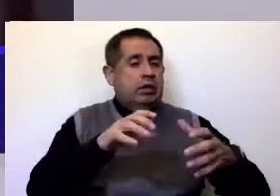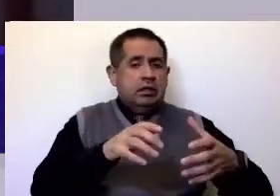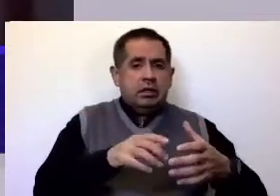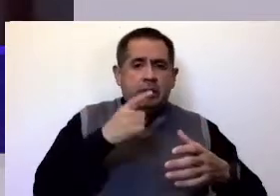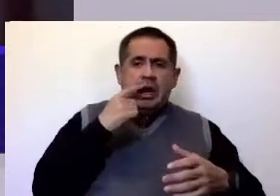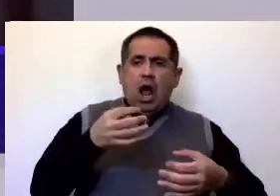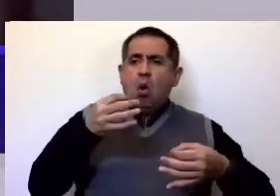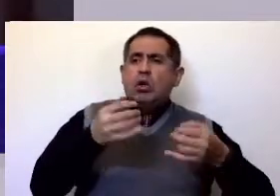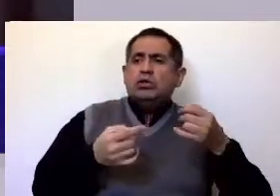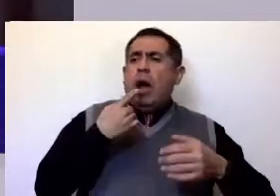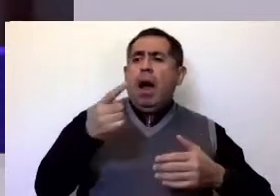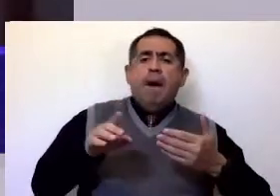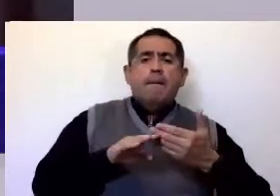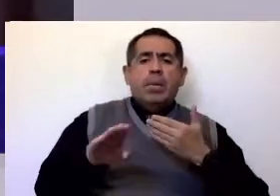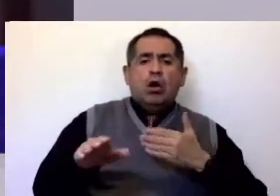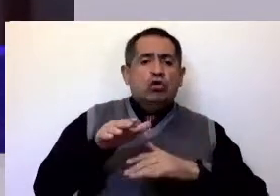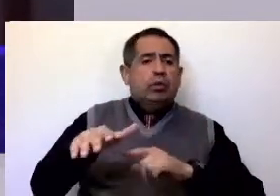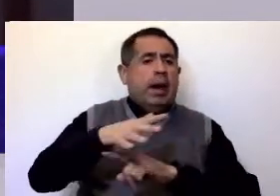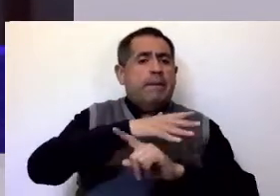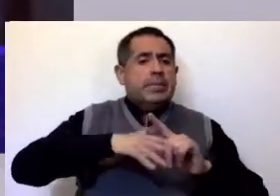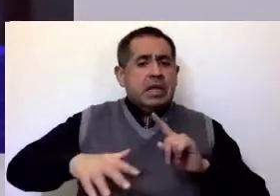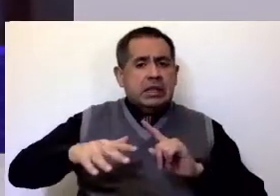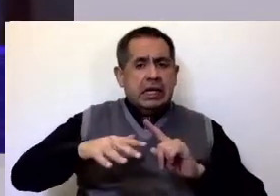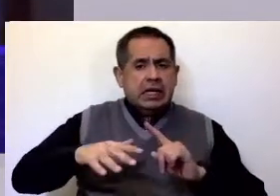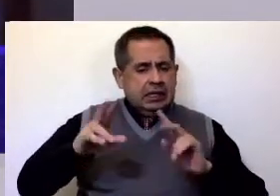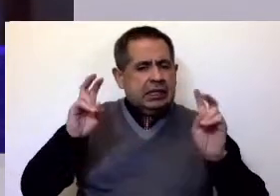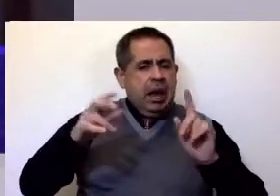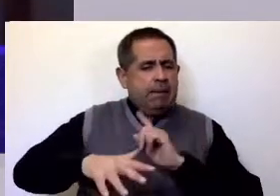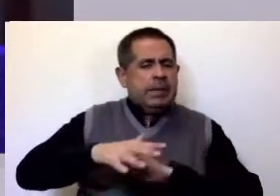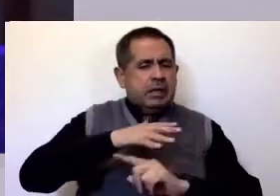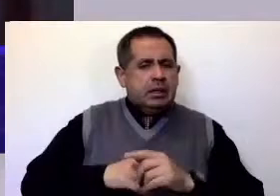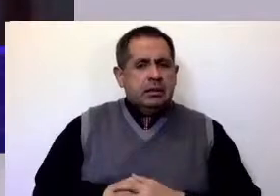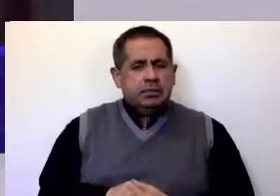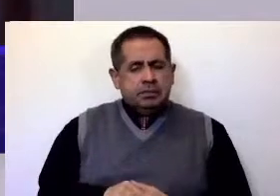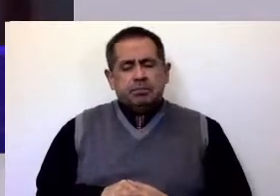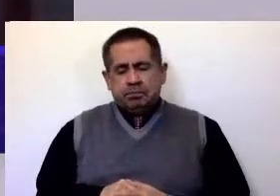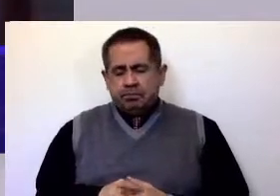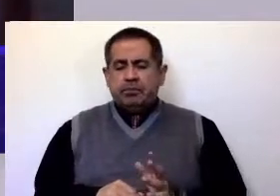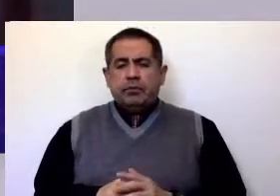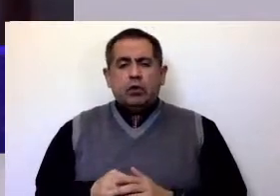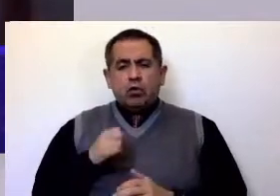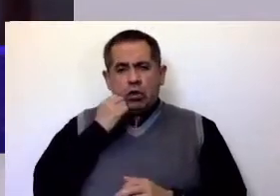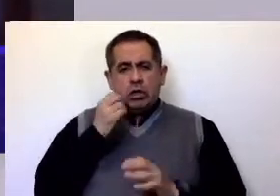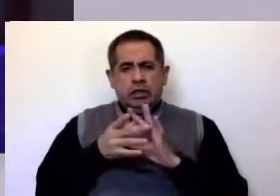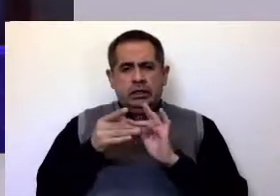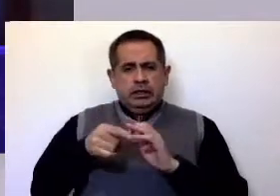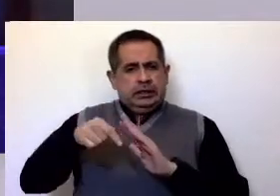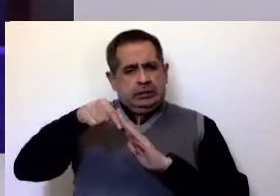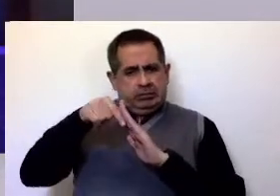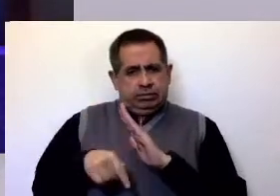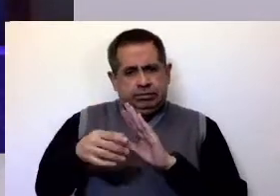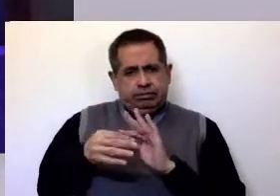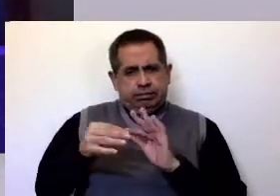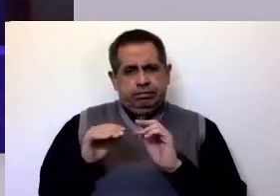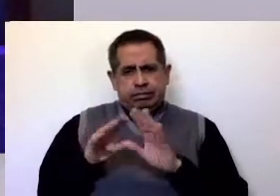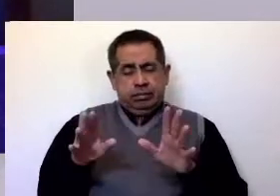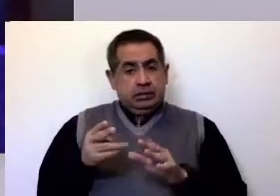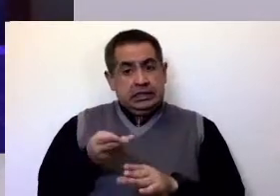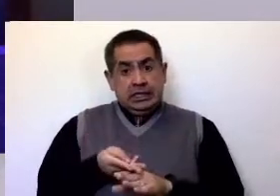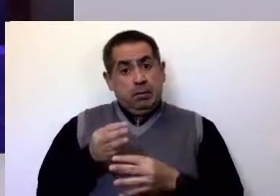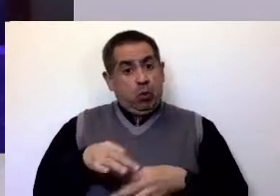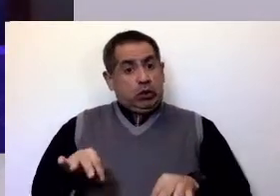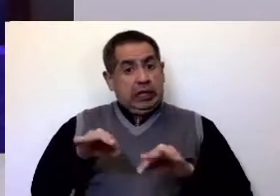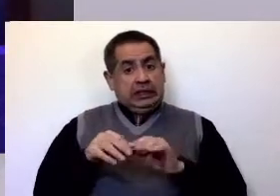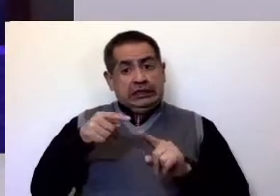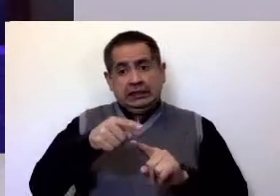amparo indirecto en materia ambiental el asunto sobre el que quisiera abundar un poco más por su relevancia justamente